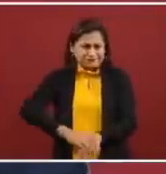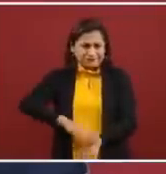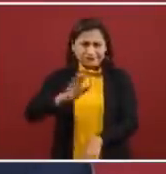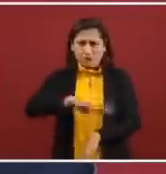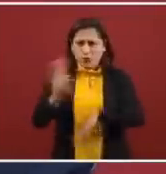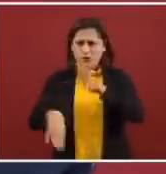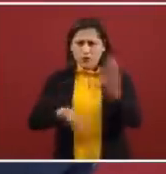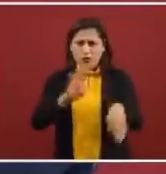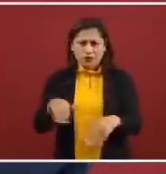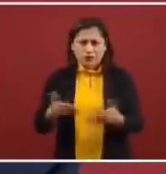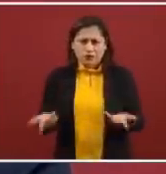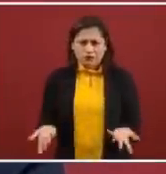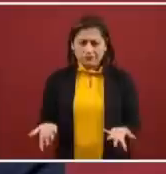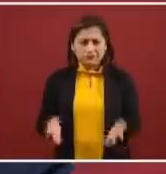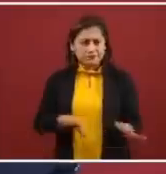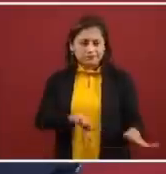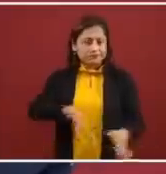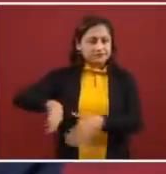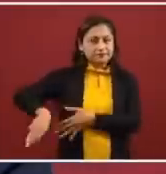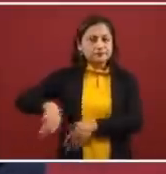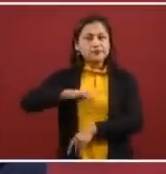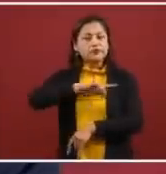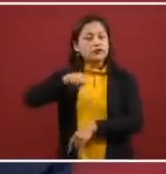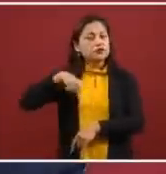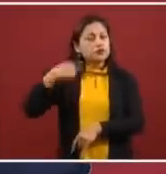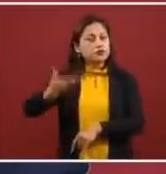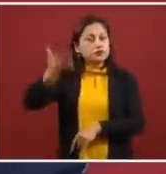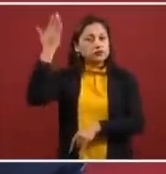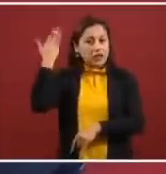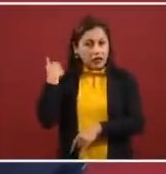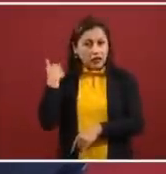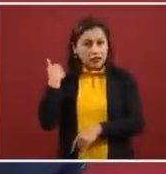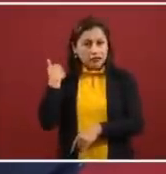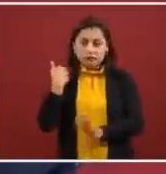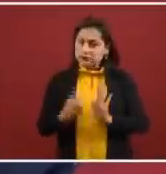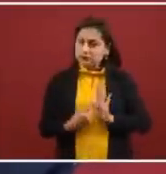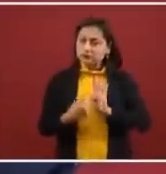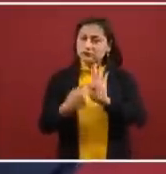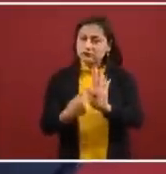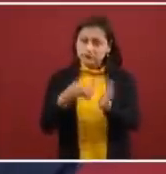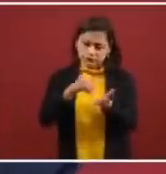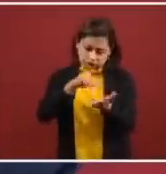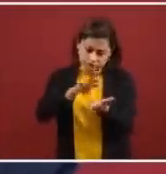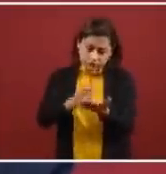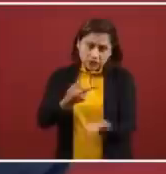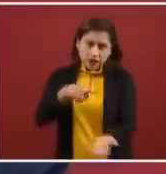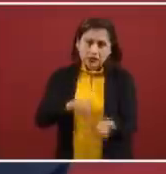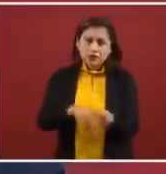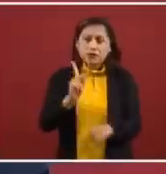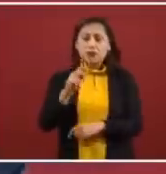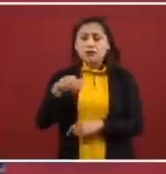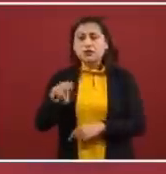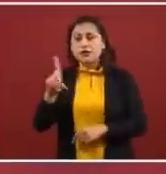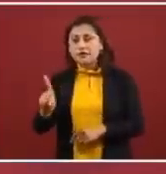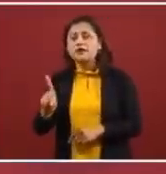en claro desde el principio está escrito en el plan nacional de desarrollo de que